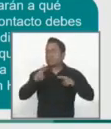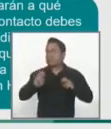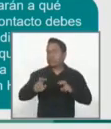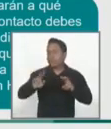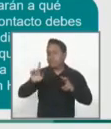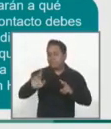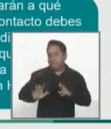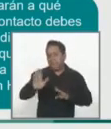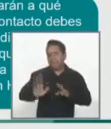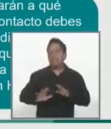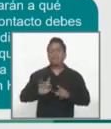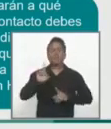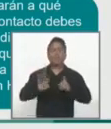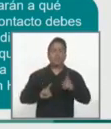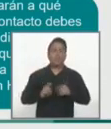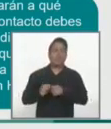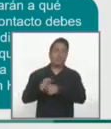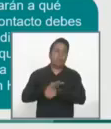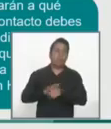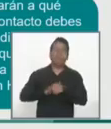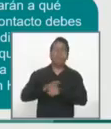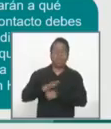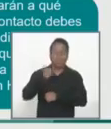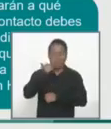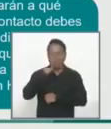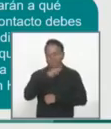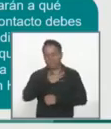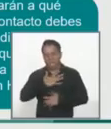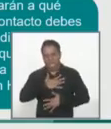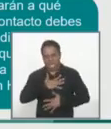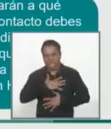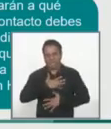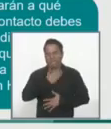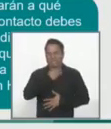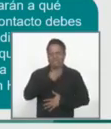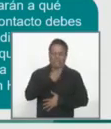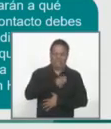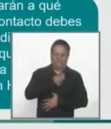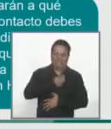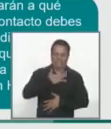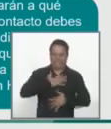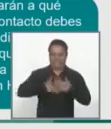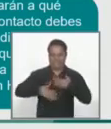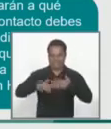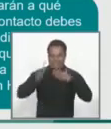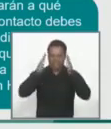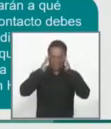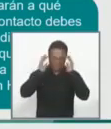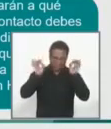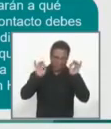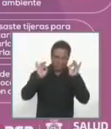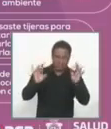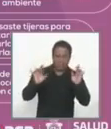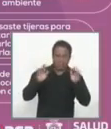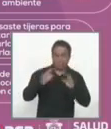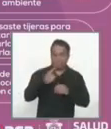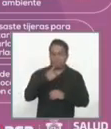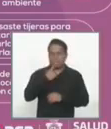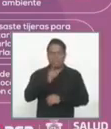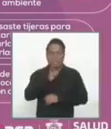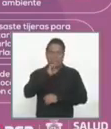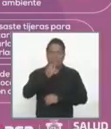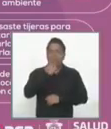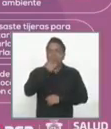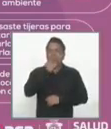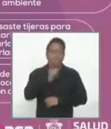como son fiebre, tos seca, dolor de garganta, cansancio, dolor de cabeza, pérdida de olfato o gusto. De igual